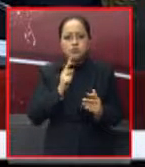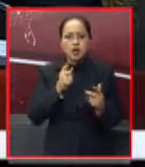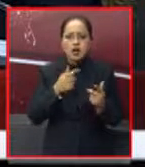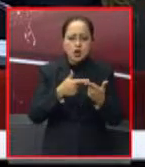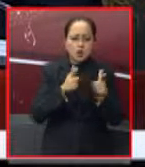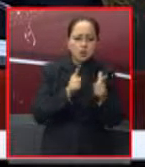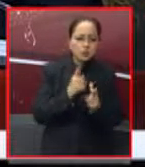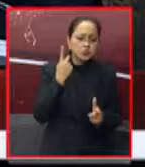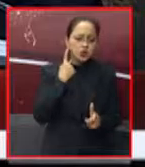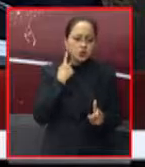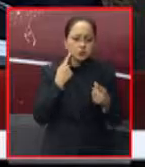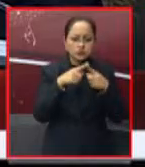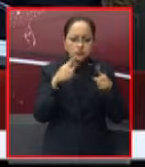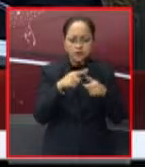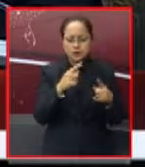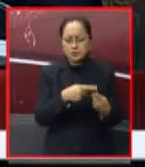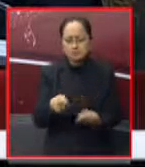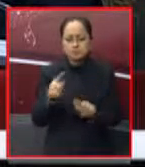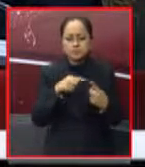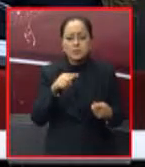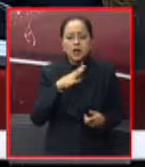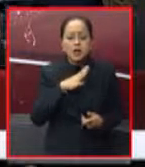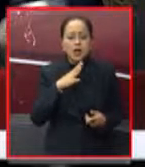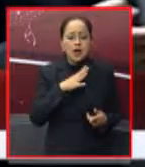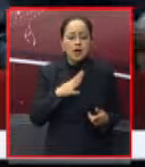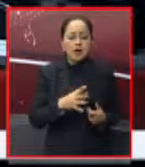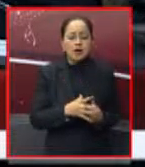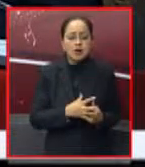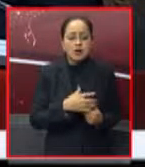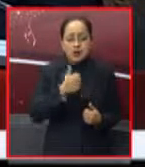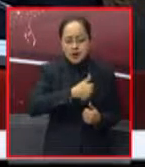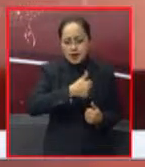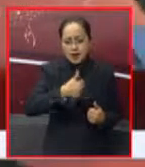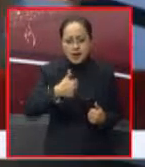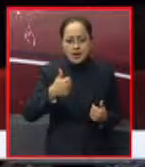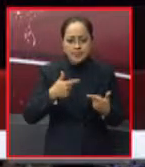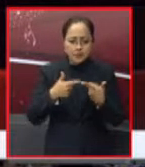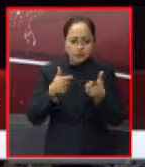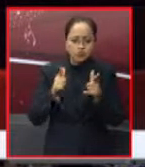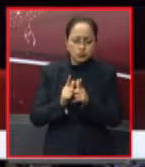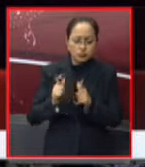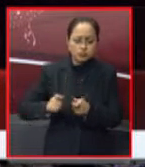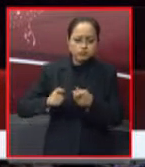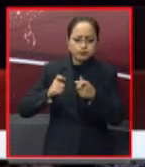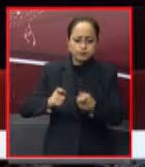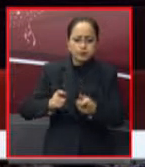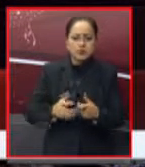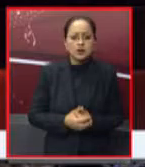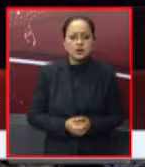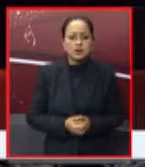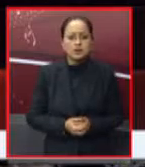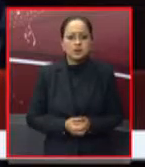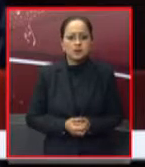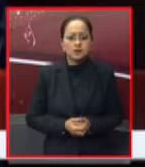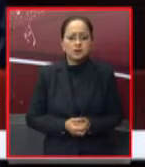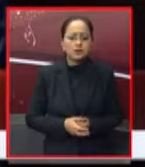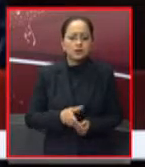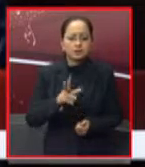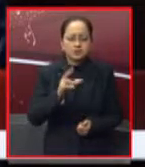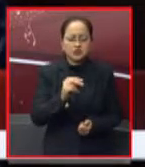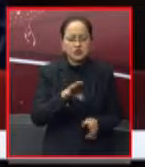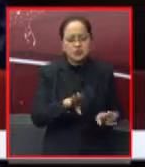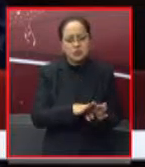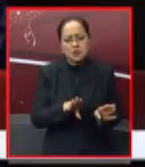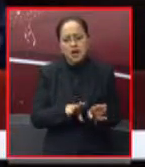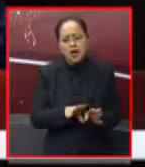y proporcionalidad existente en cada legislatura. No es una graciosa concesión de los